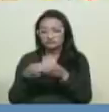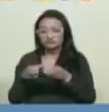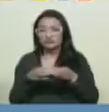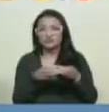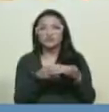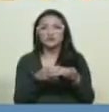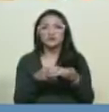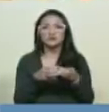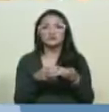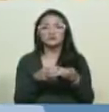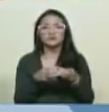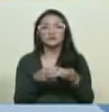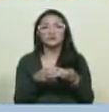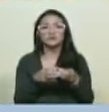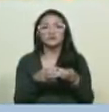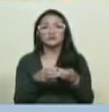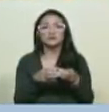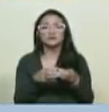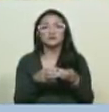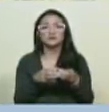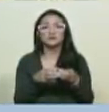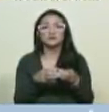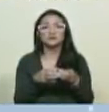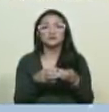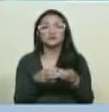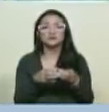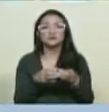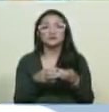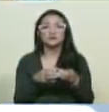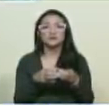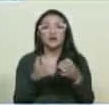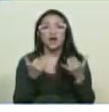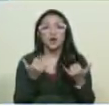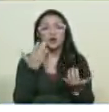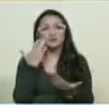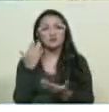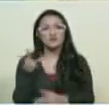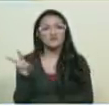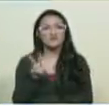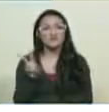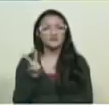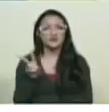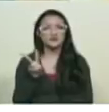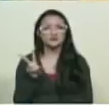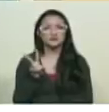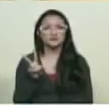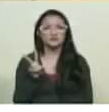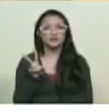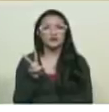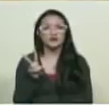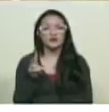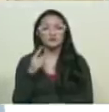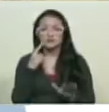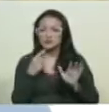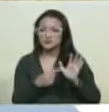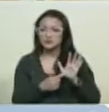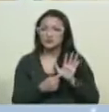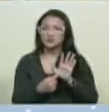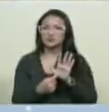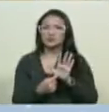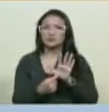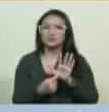A diferencia de lo que allí ocurre, vemos cómo Venezuela, a pesar de mostrar